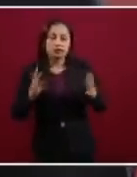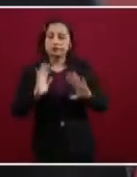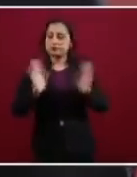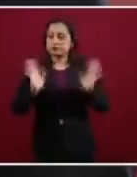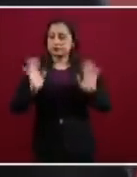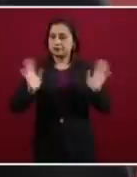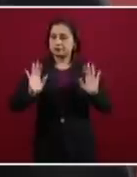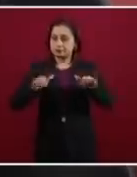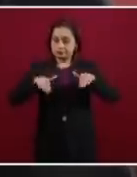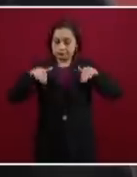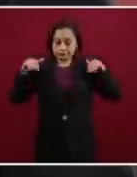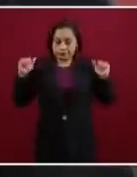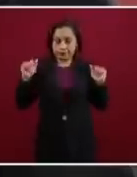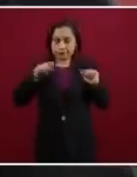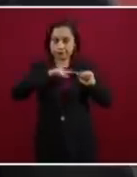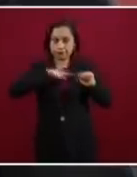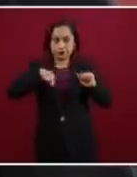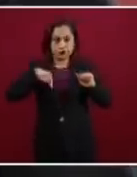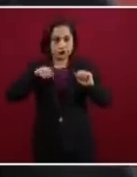absolutamente